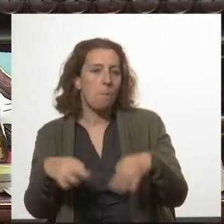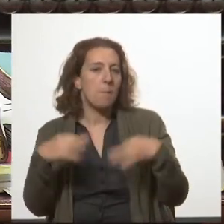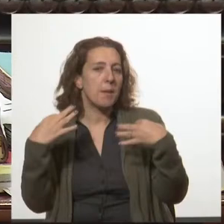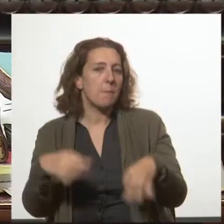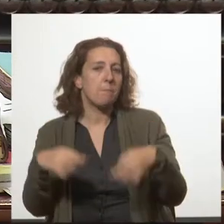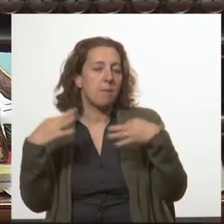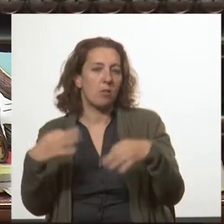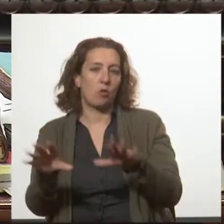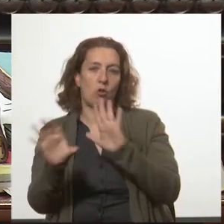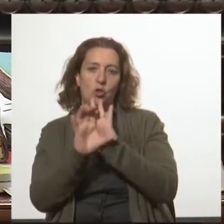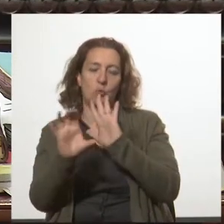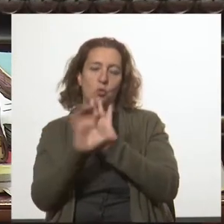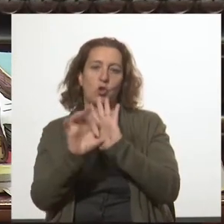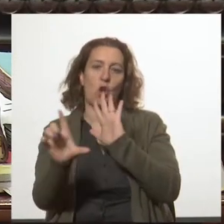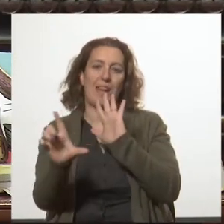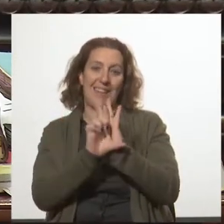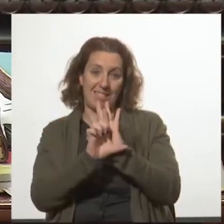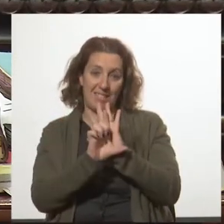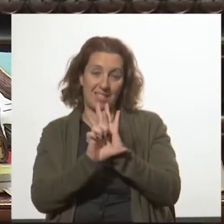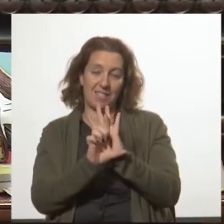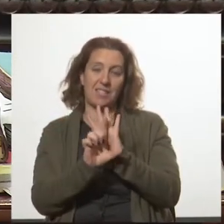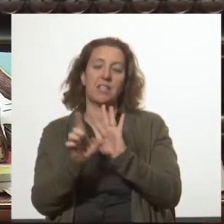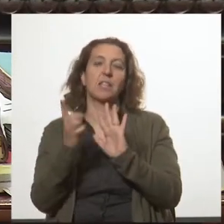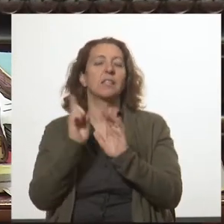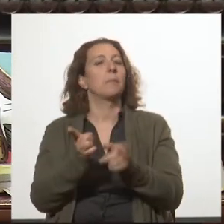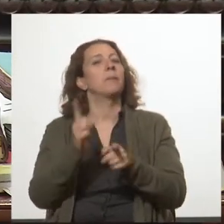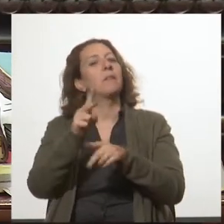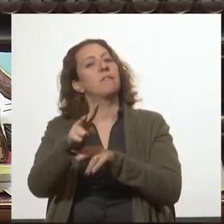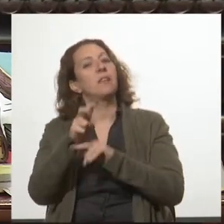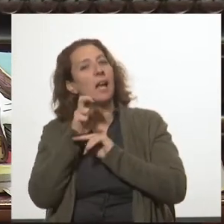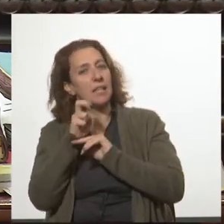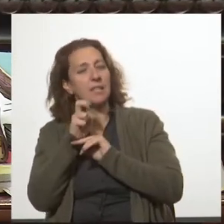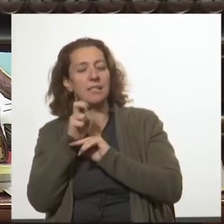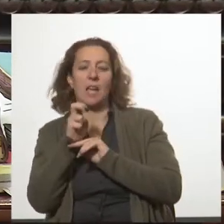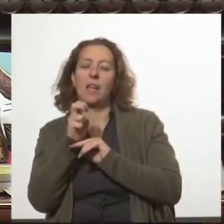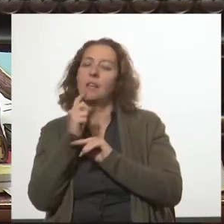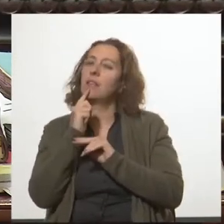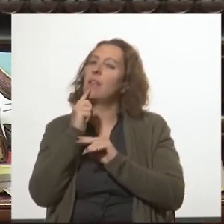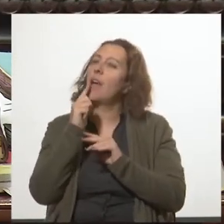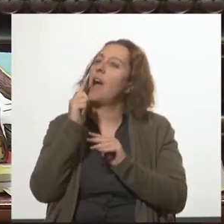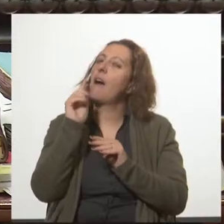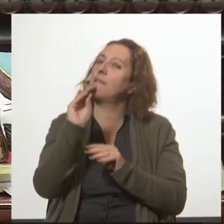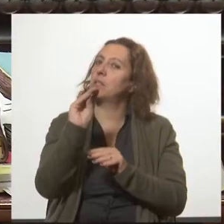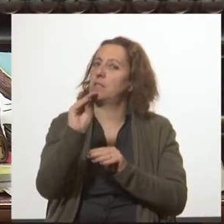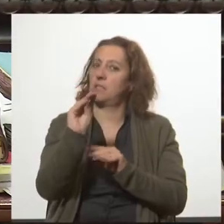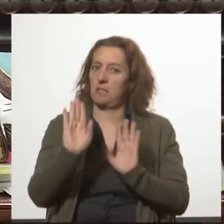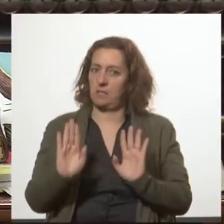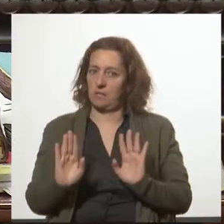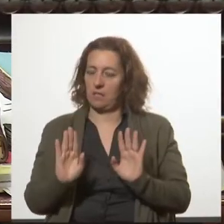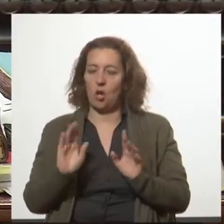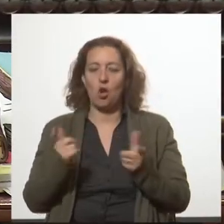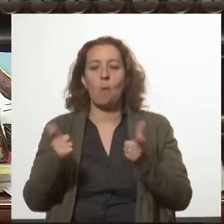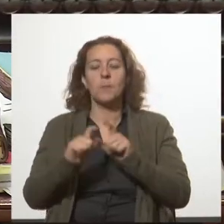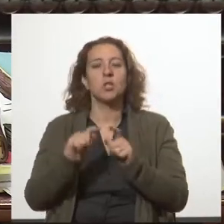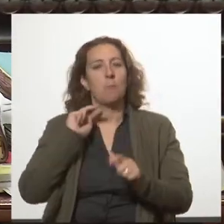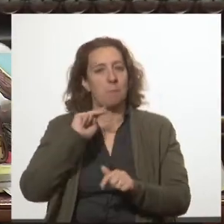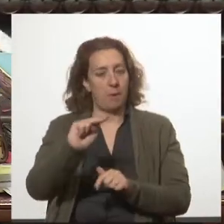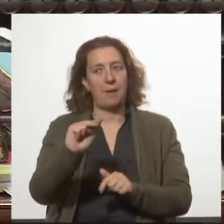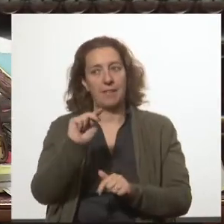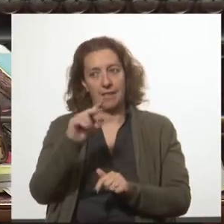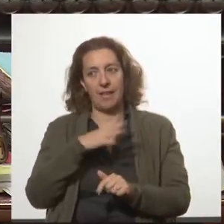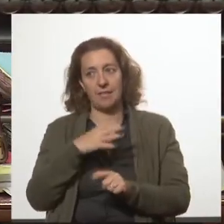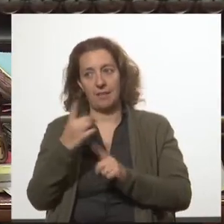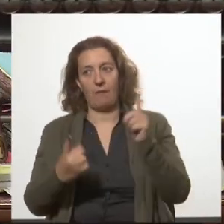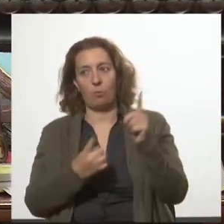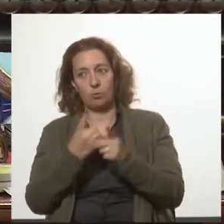la constitución en las leyes y de fiscalizar y de hacer advertencias si la comisión permanente tiene esa facultad